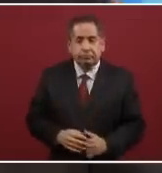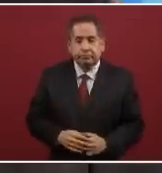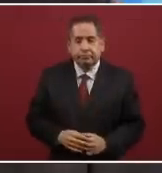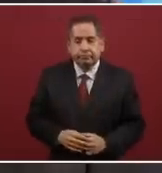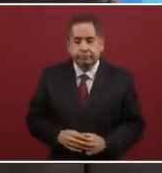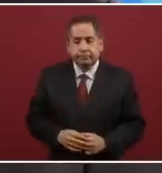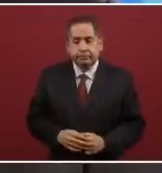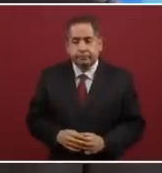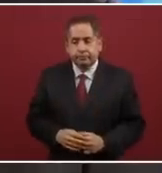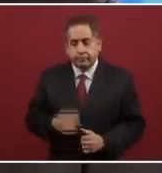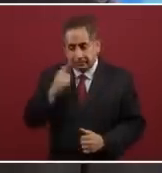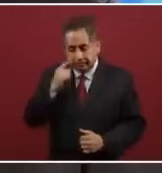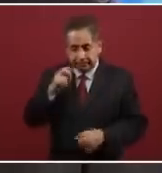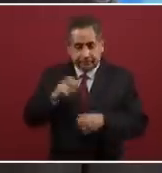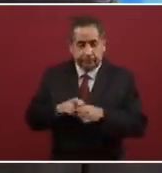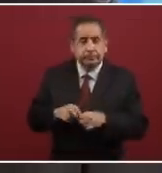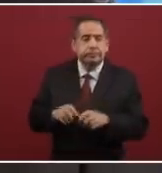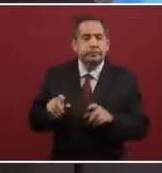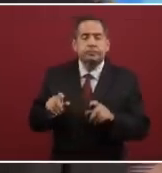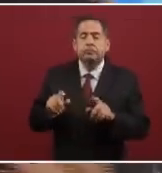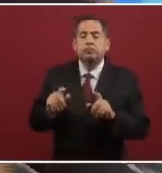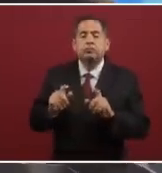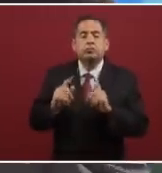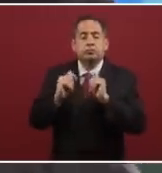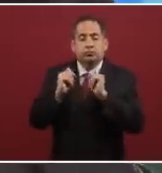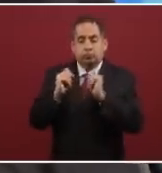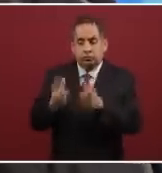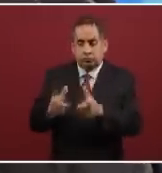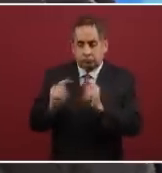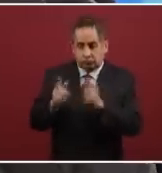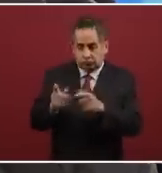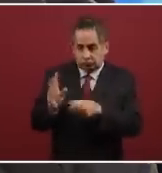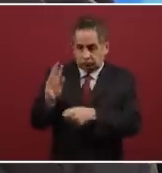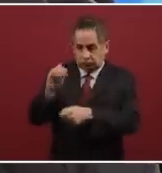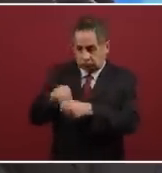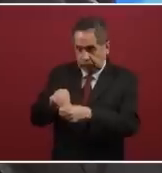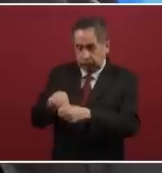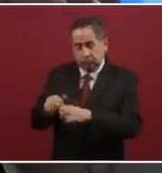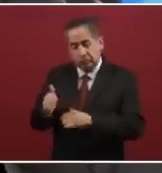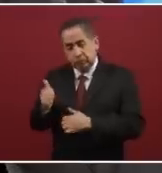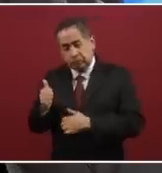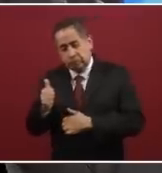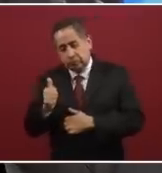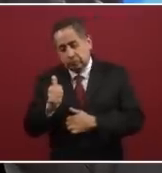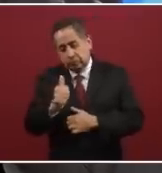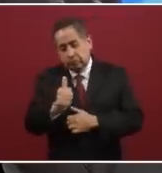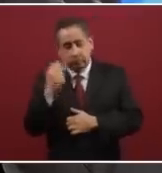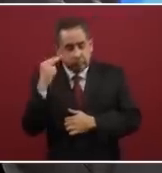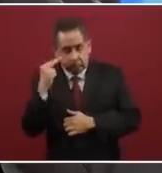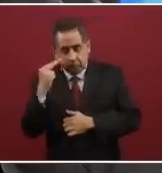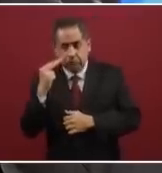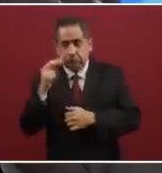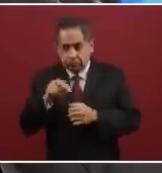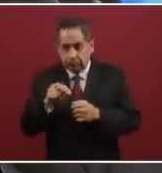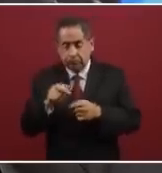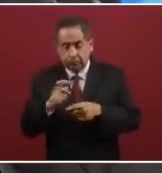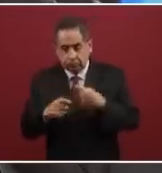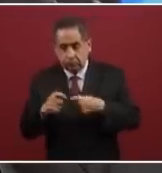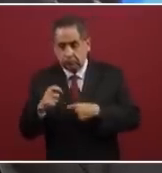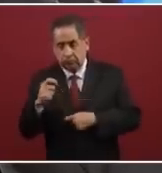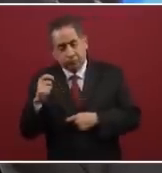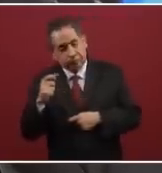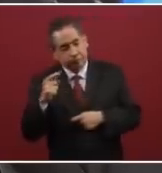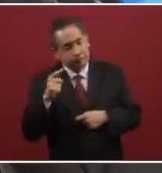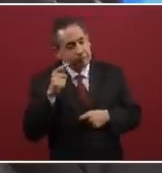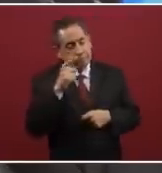Las suben en Tuxtla Gutiérrez, pasan por Veracruz, las llevan hasta el norte del país, pero cualquier cosa que suceda, pueden